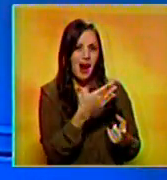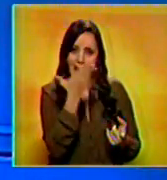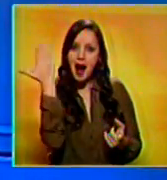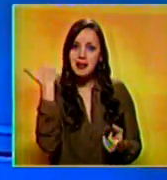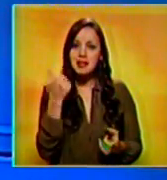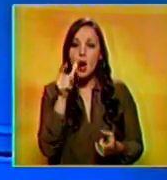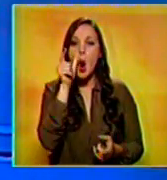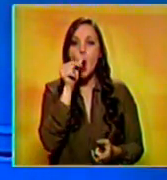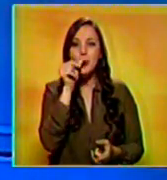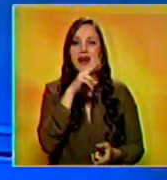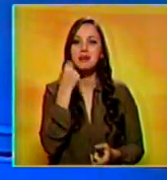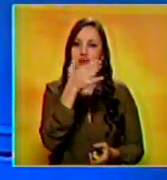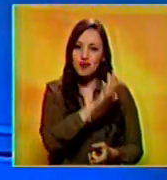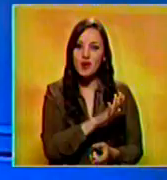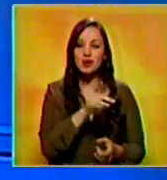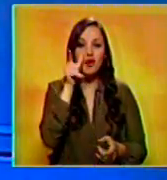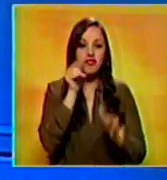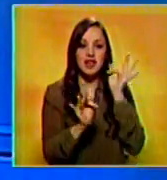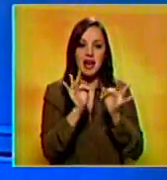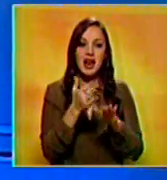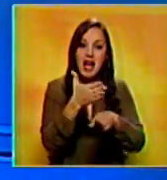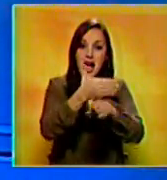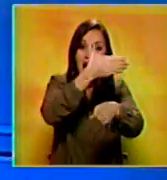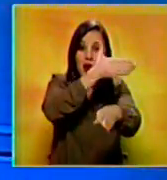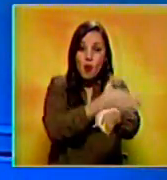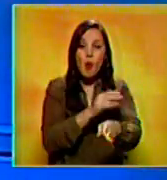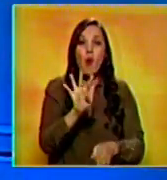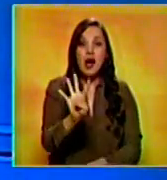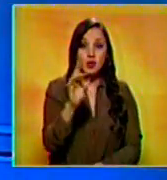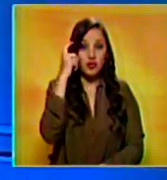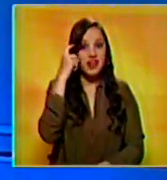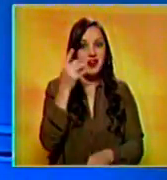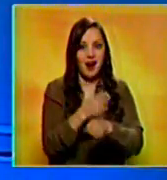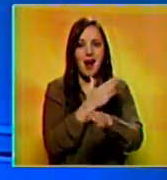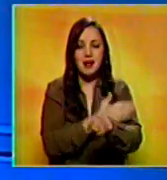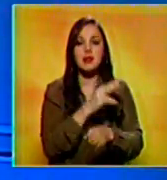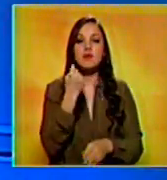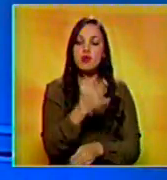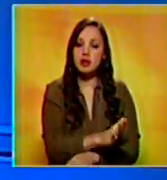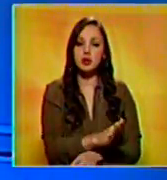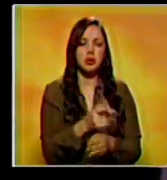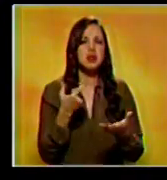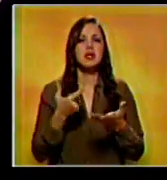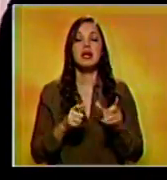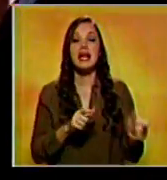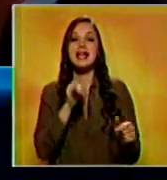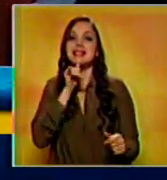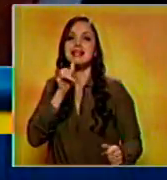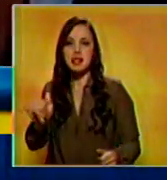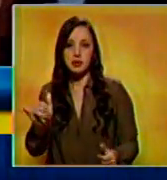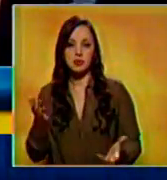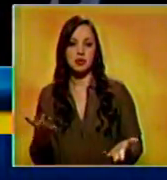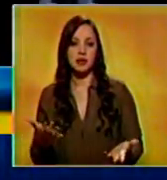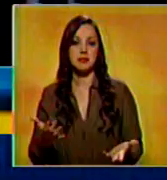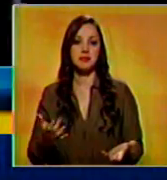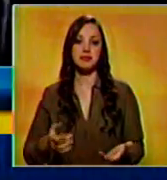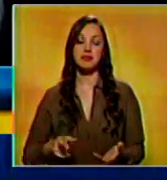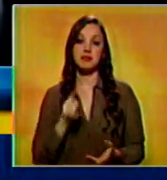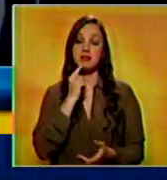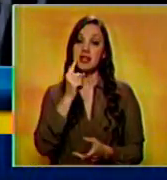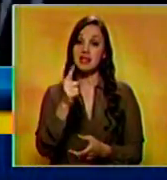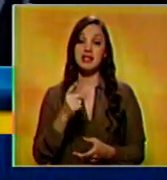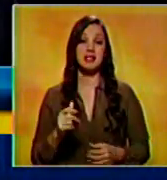fiscal Alberto nisman cuatro días antes de aparecer muerto en su vivienda la cámara Federal pretende acelerar el